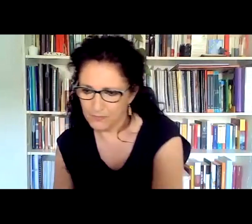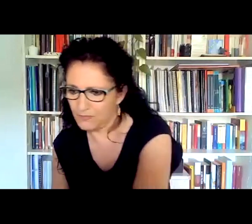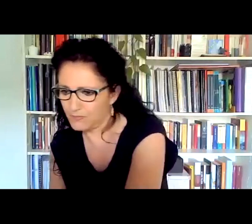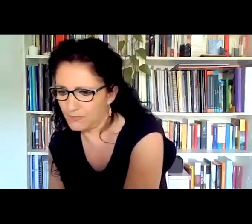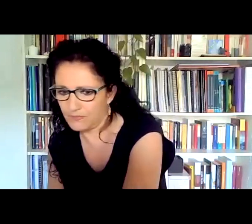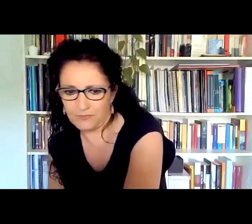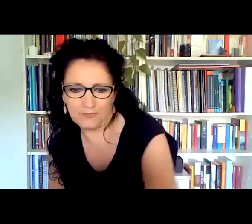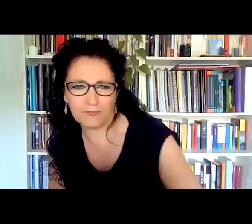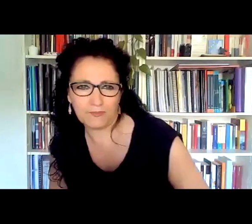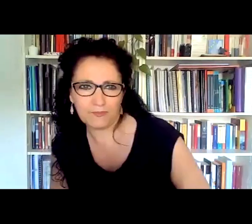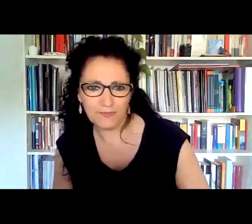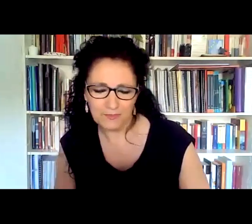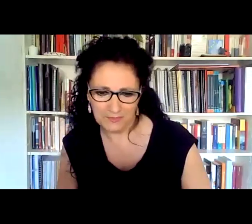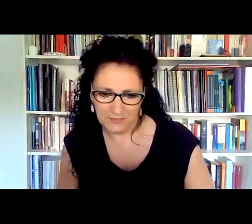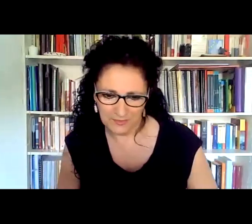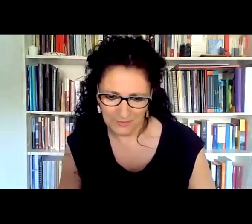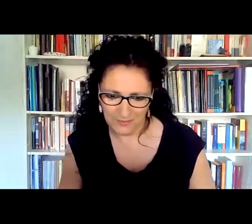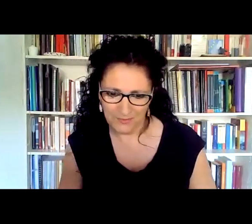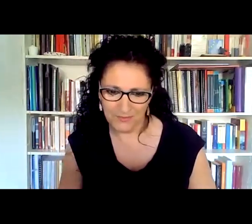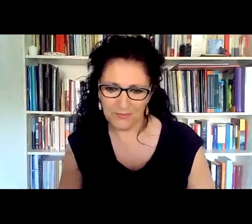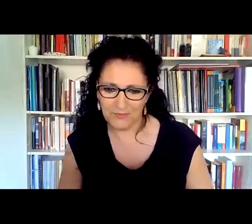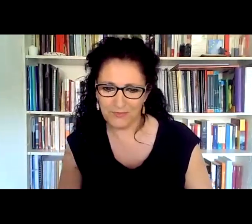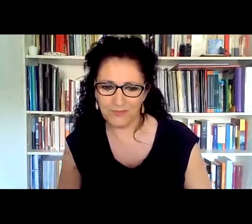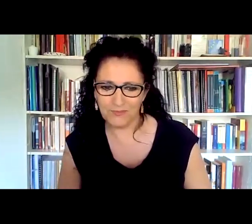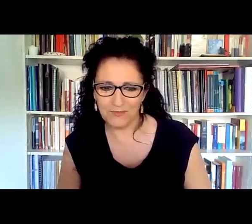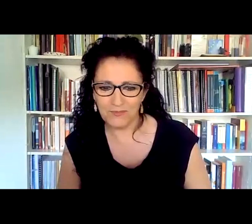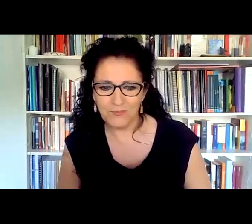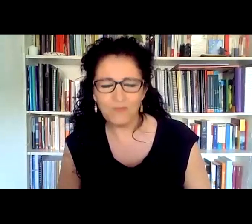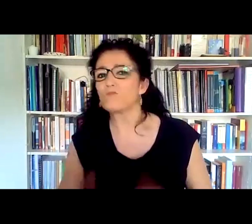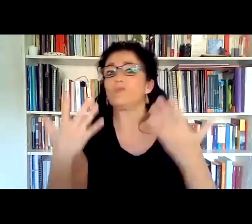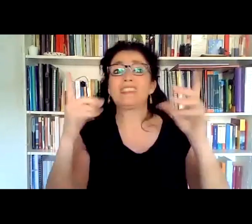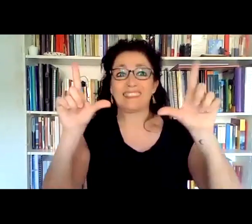reconocimiento académico en comparación con el resto de lenguas.